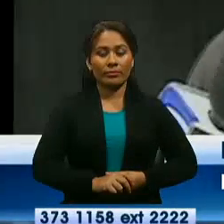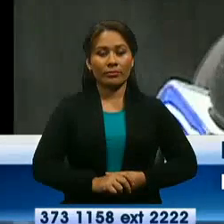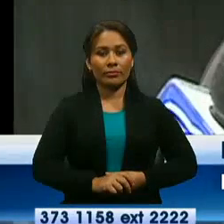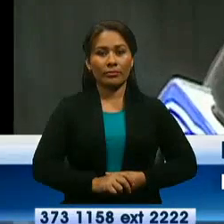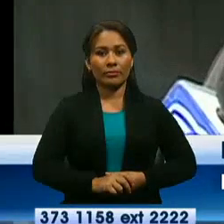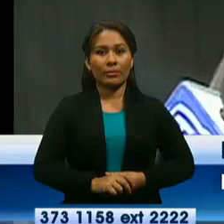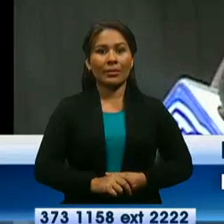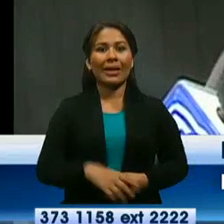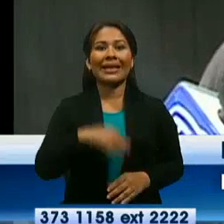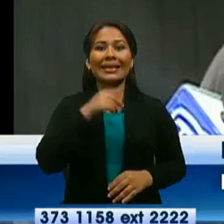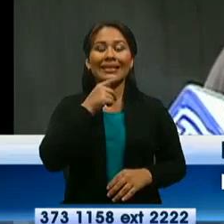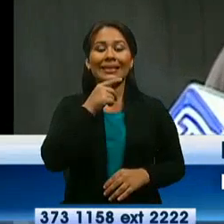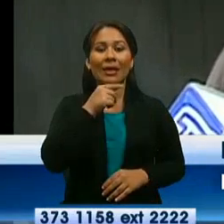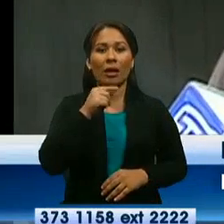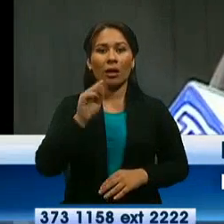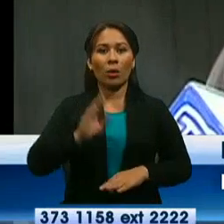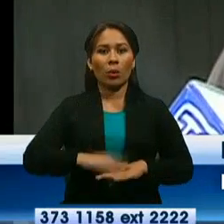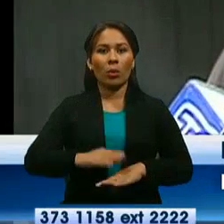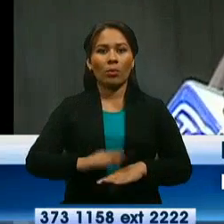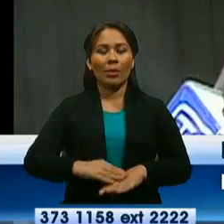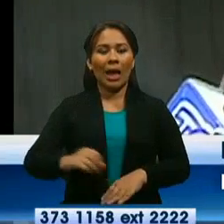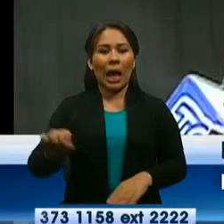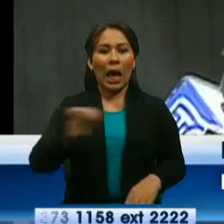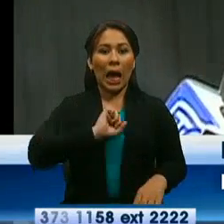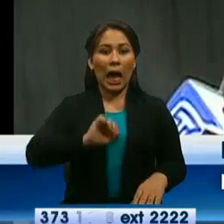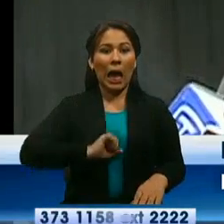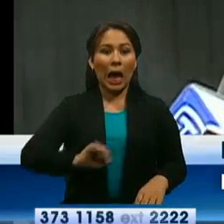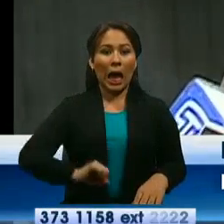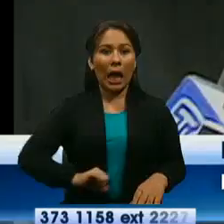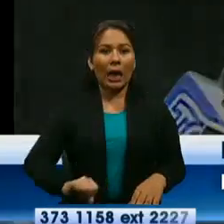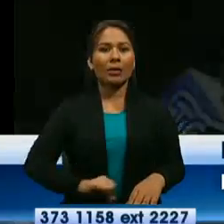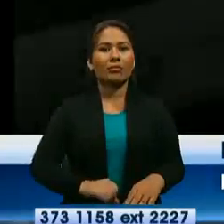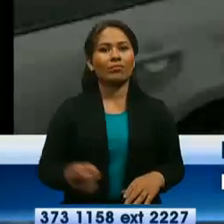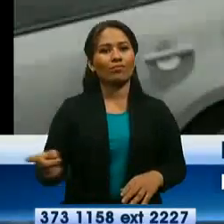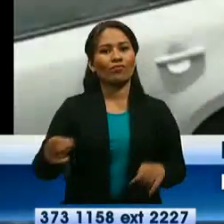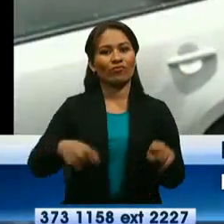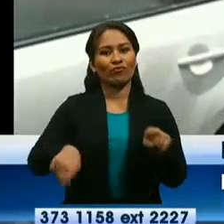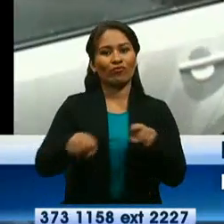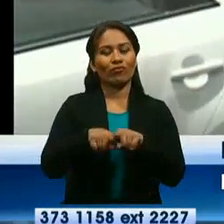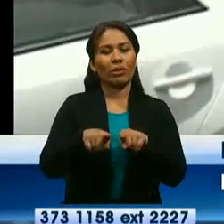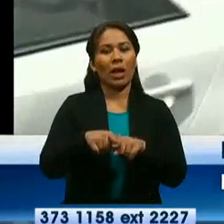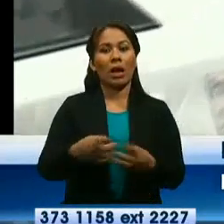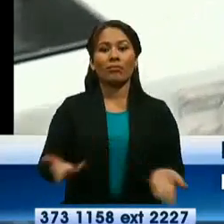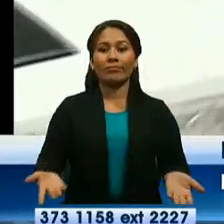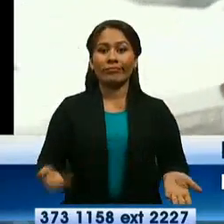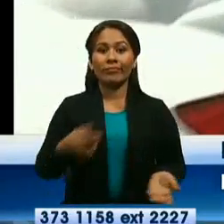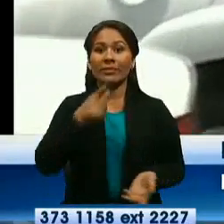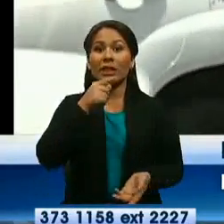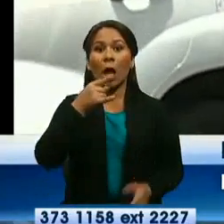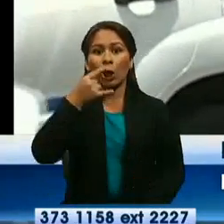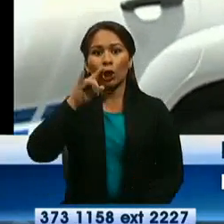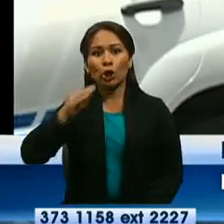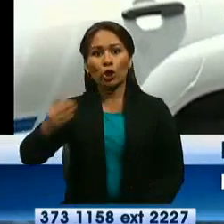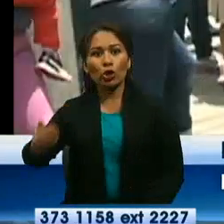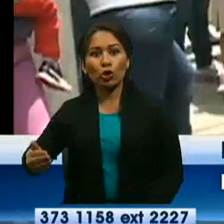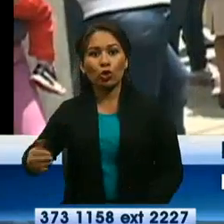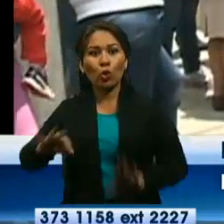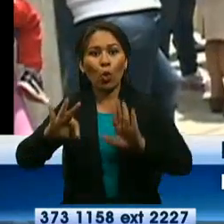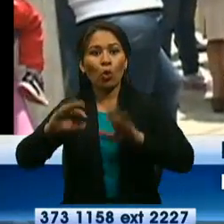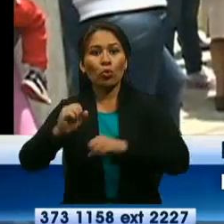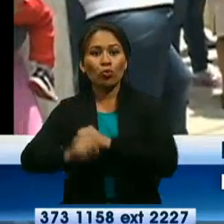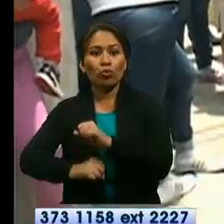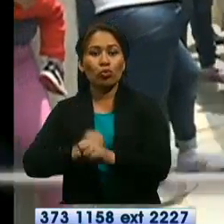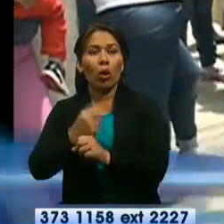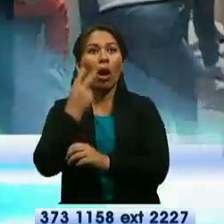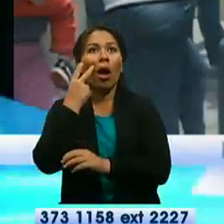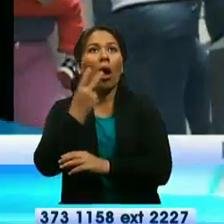Es un familiar que ha tenido que ver sentimentalmente con la señora. Femicidio del que fue testigo un niño de apenas 8 años de edad, hijo